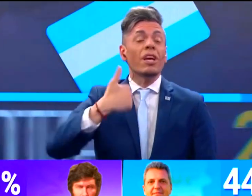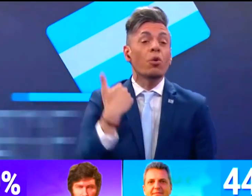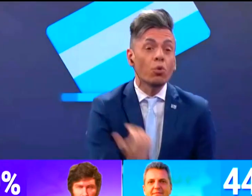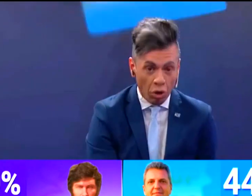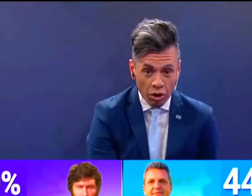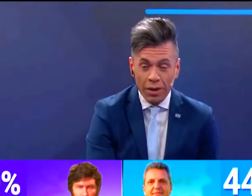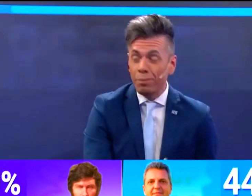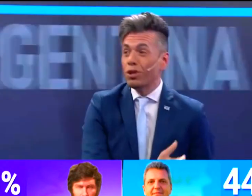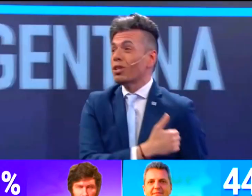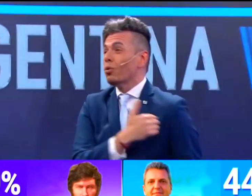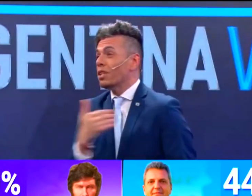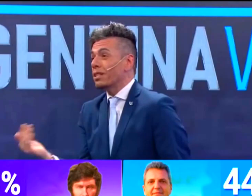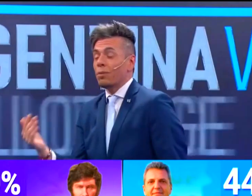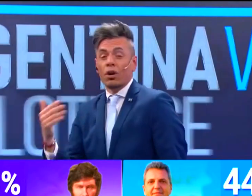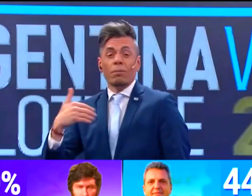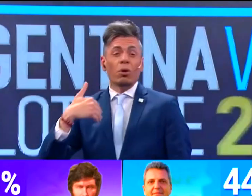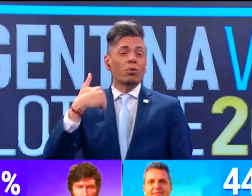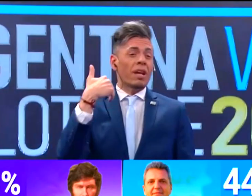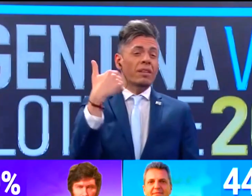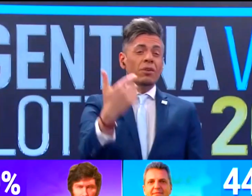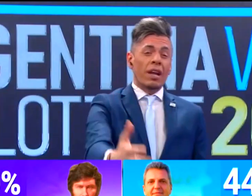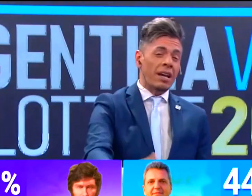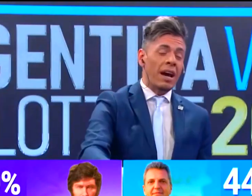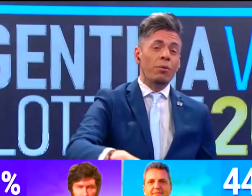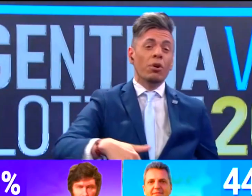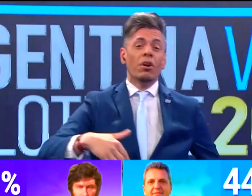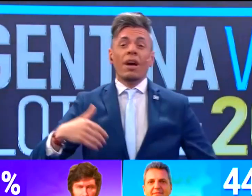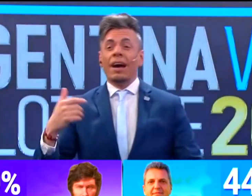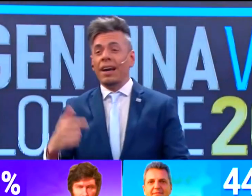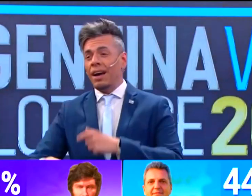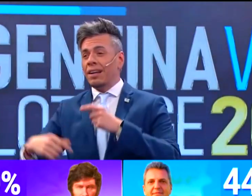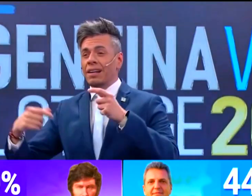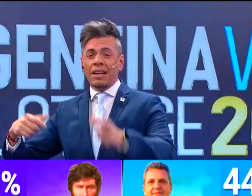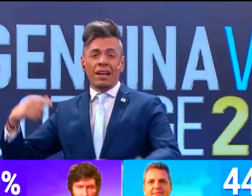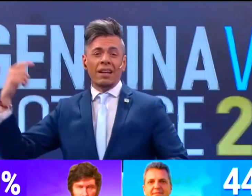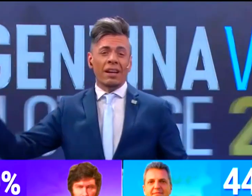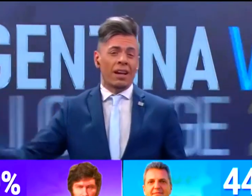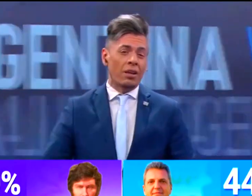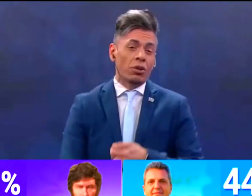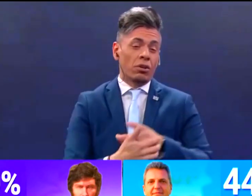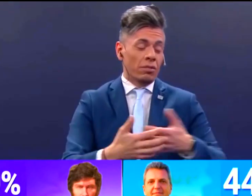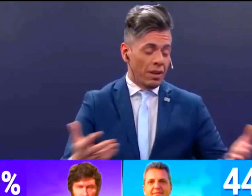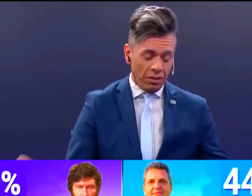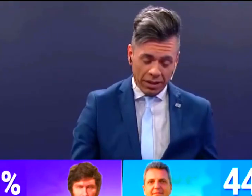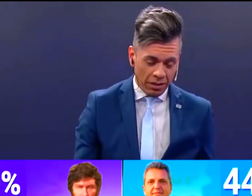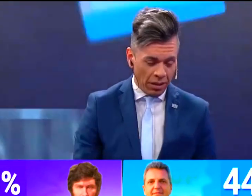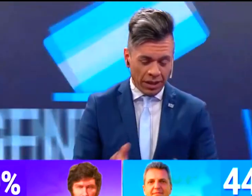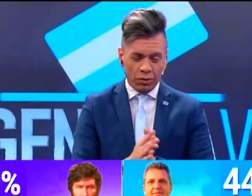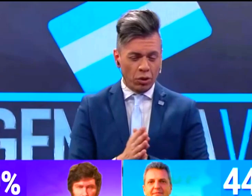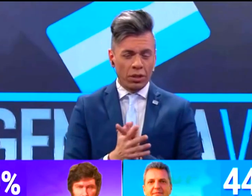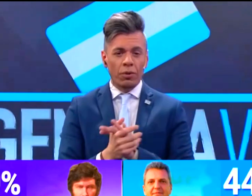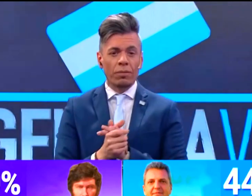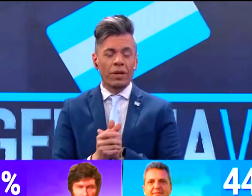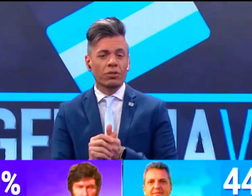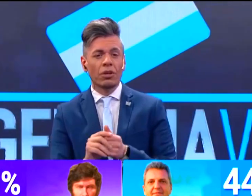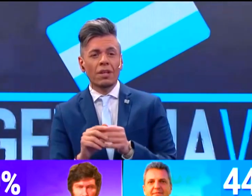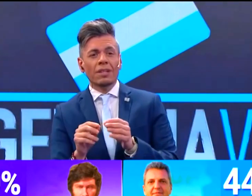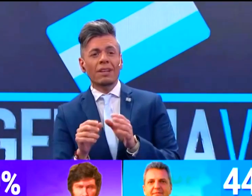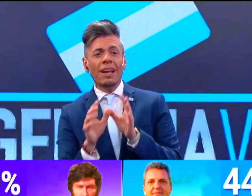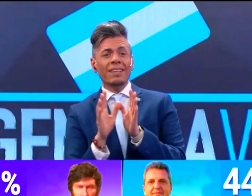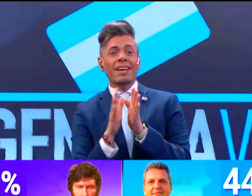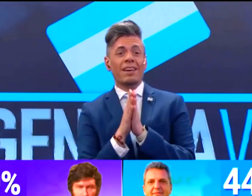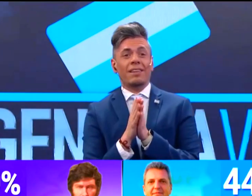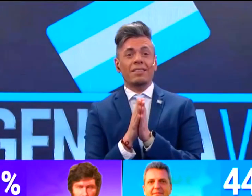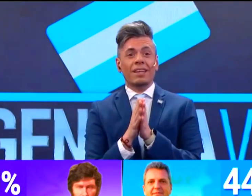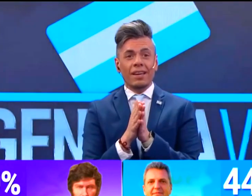estoy seguro, pero segurísimo, producto de la gente con la que hablo acá en el canal, en la radio, con la gente con la que todo el tiempo converso,